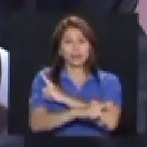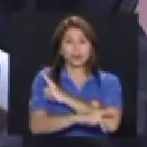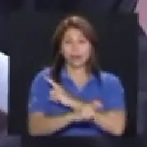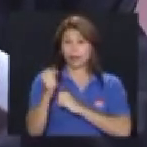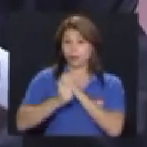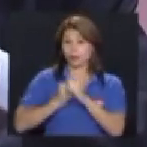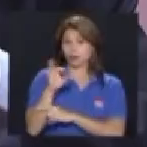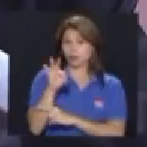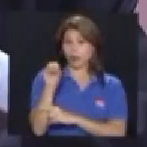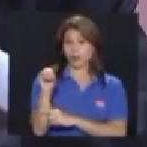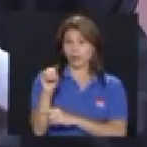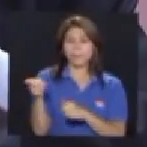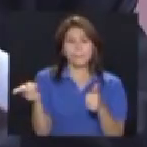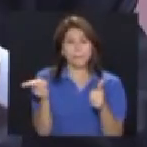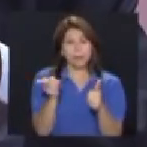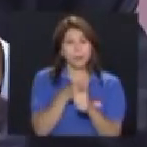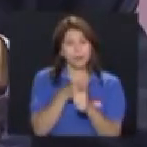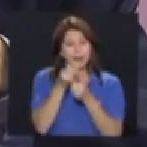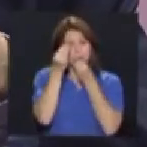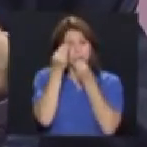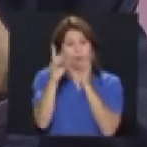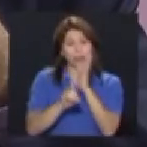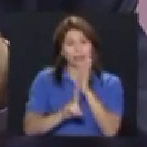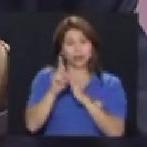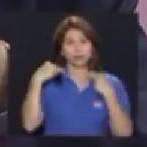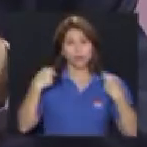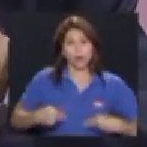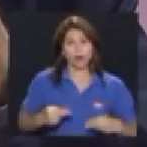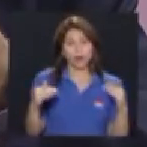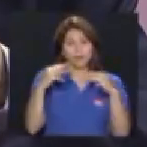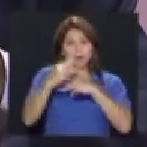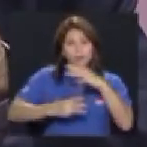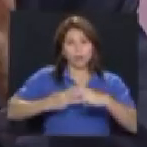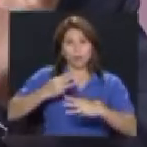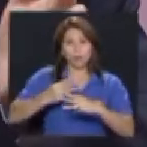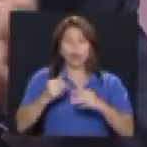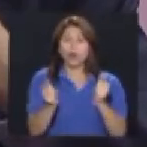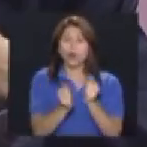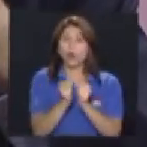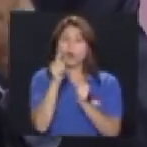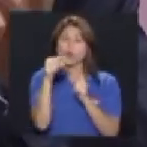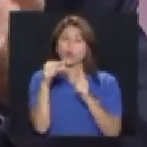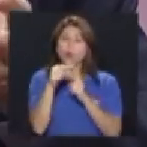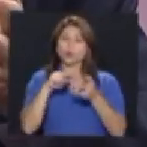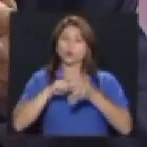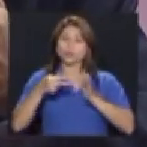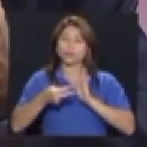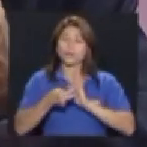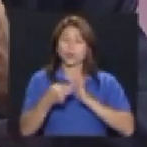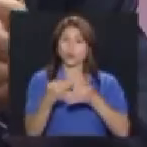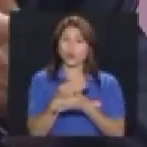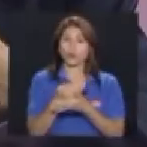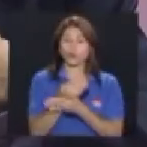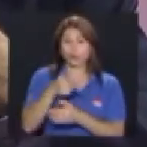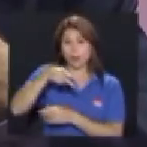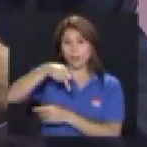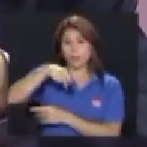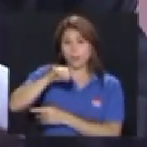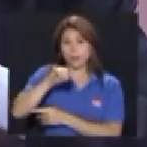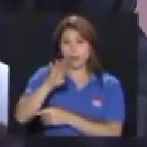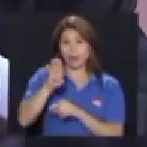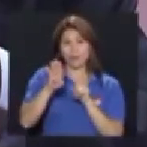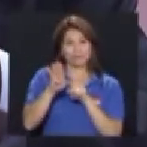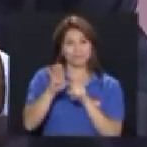de desarrollo humano del mundo, con un concepto novedoso. El PIB, el Producto Interno Bruto, no sirve